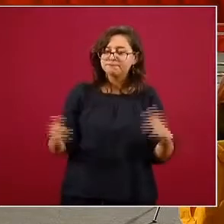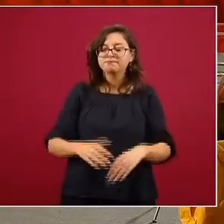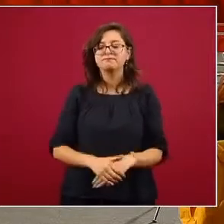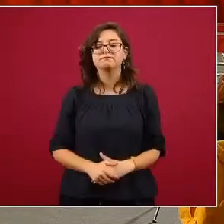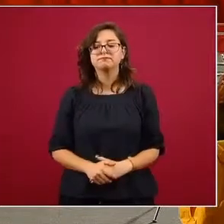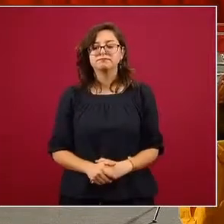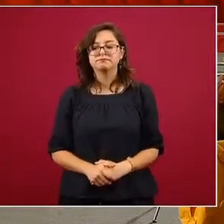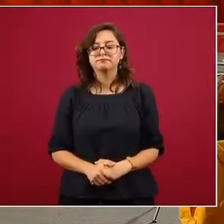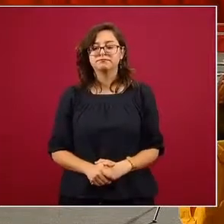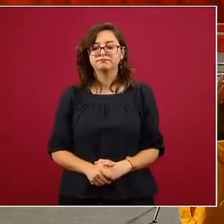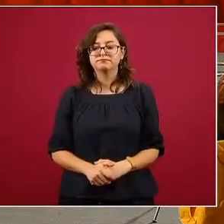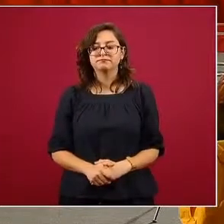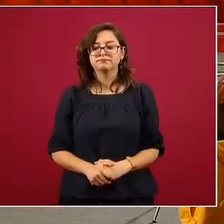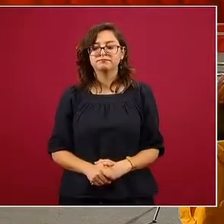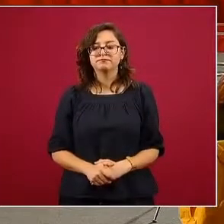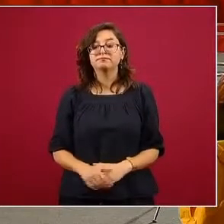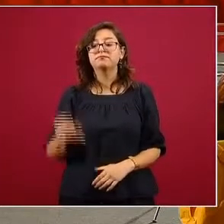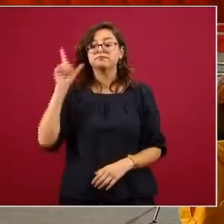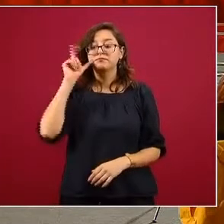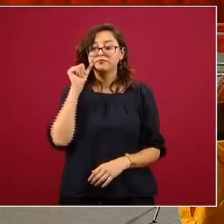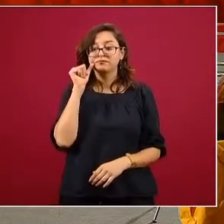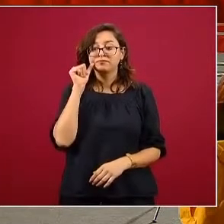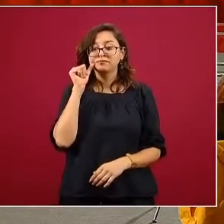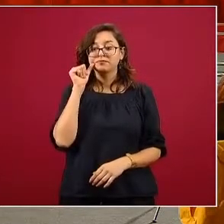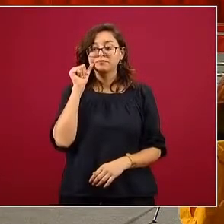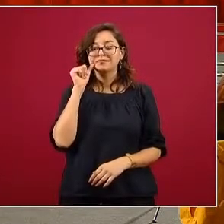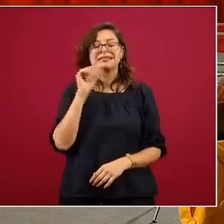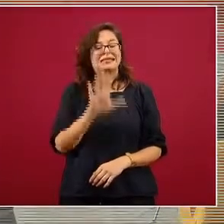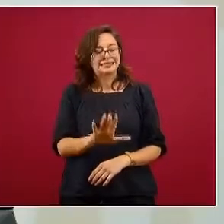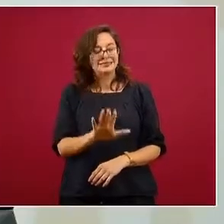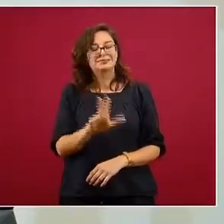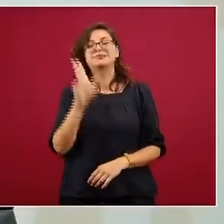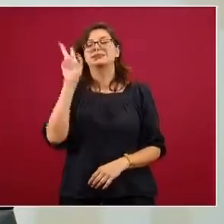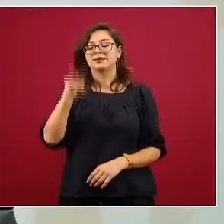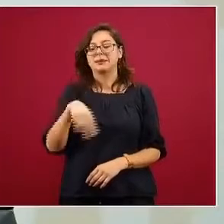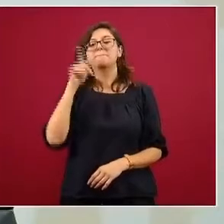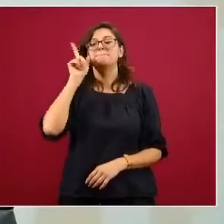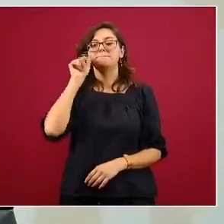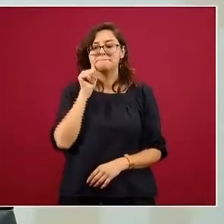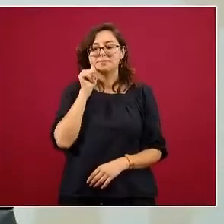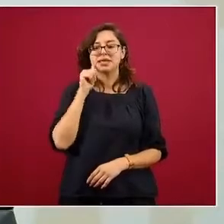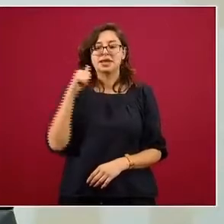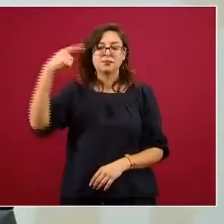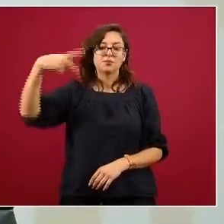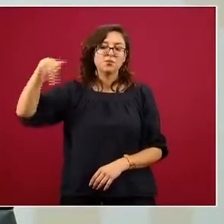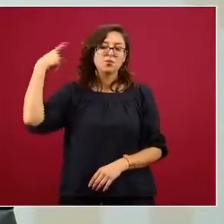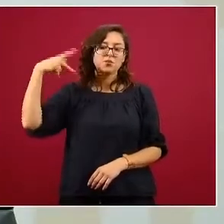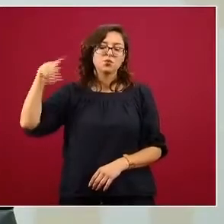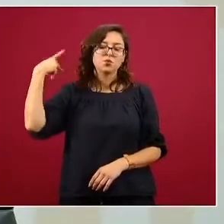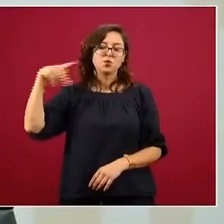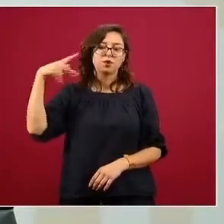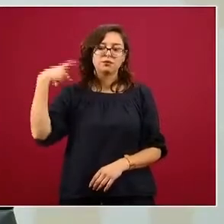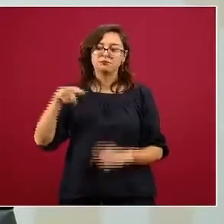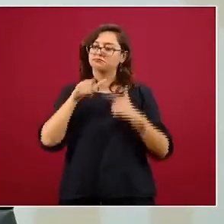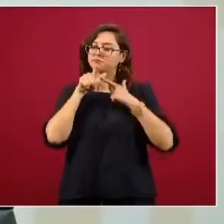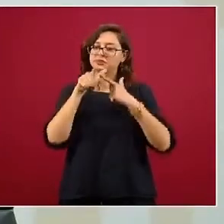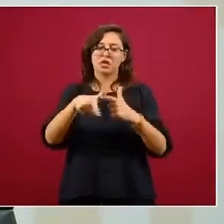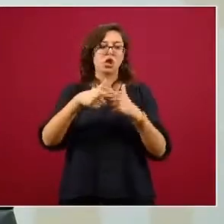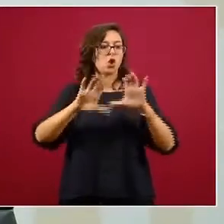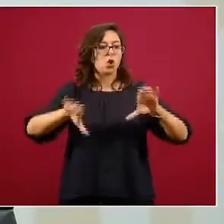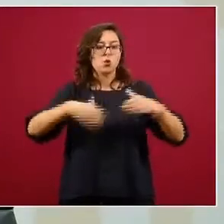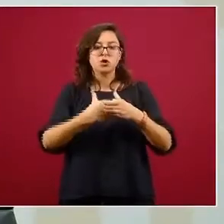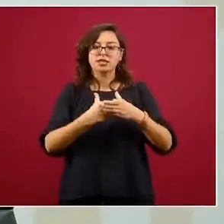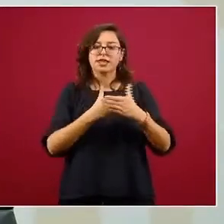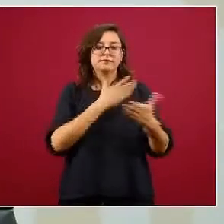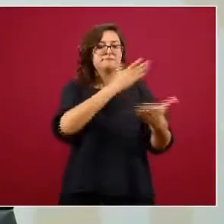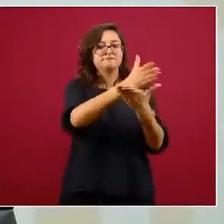ustedes. Mañana, gracias. Mañana vamos a Puebla. Seguimos con la acción comunitaria por la salud